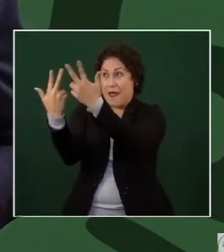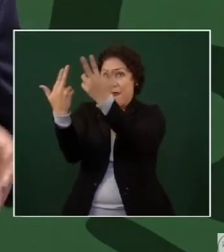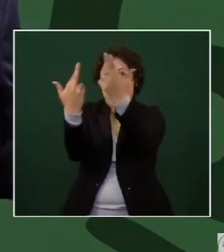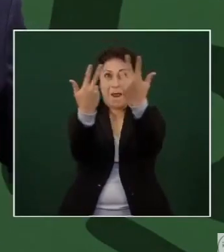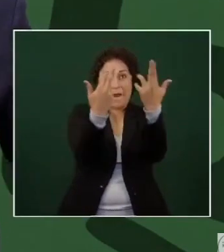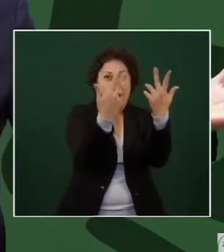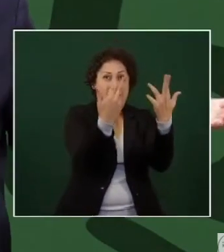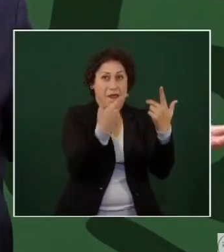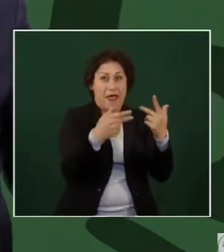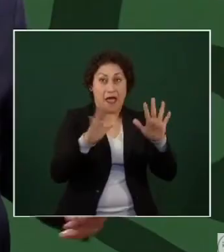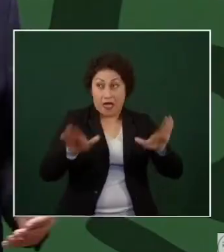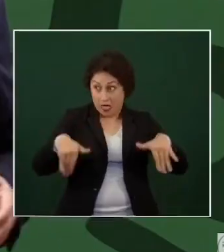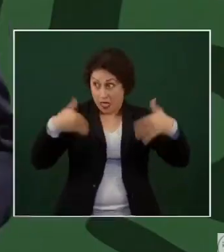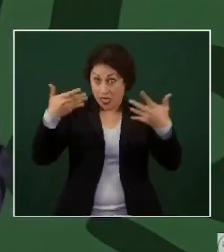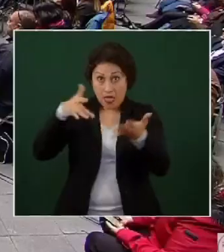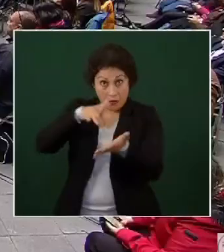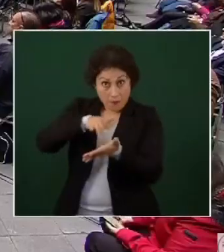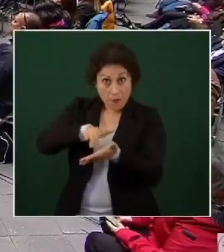¿Por qué no